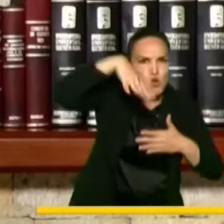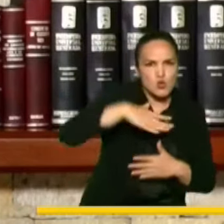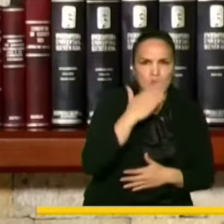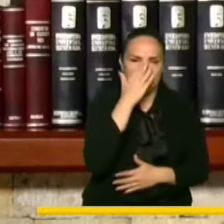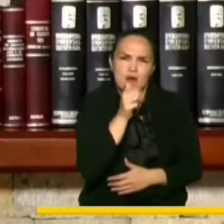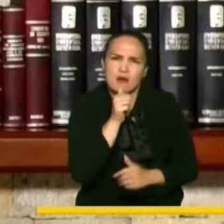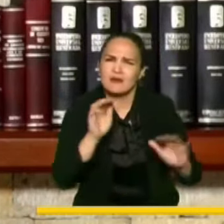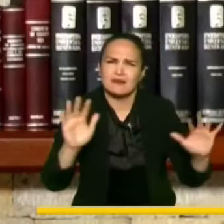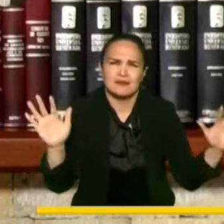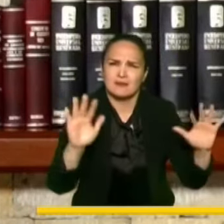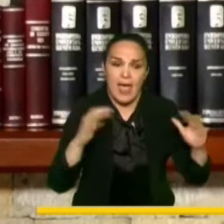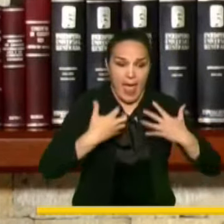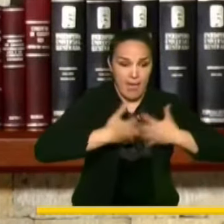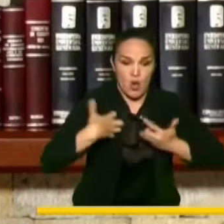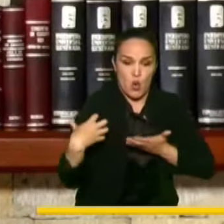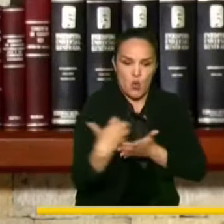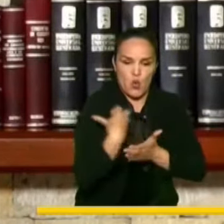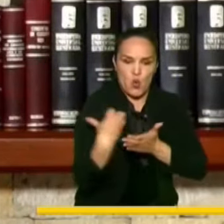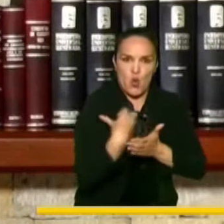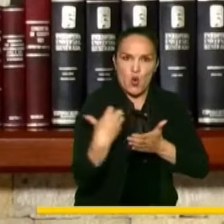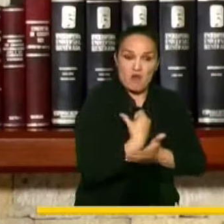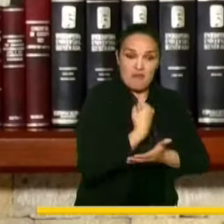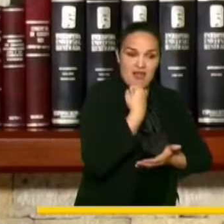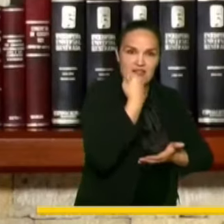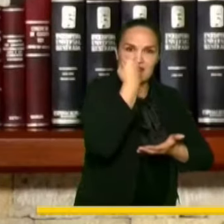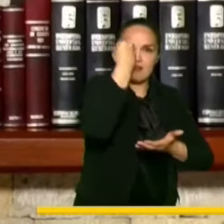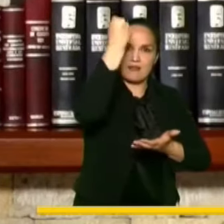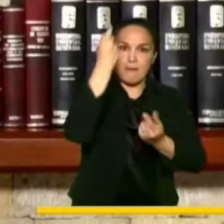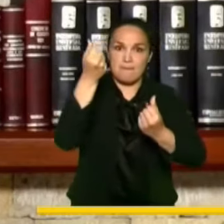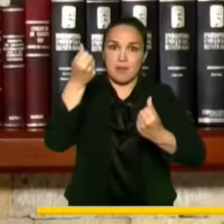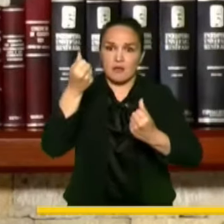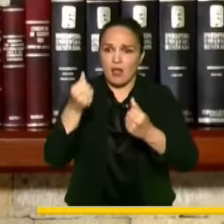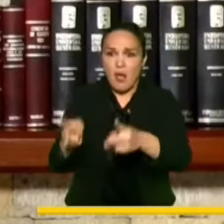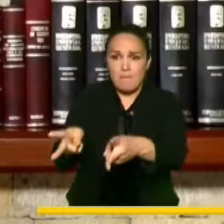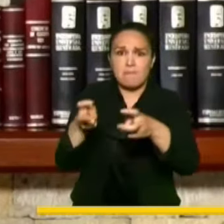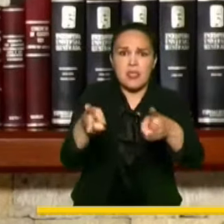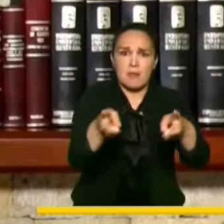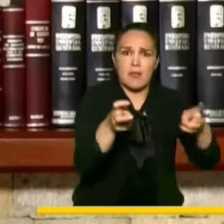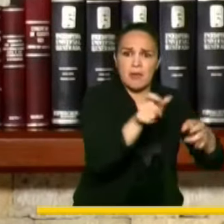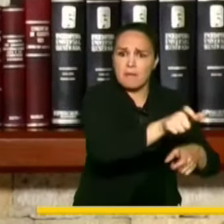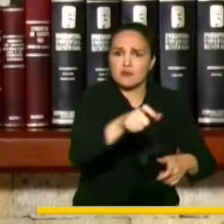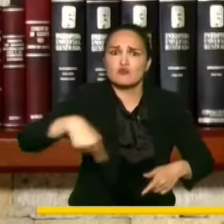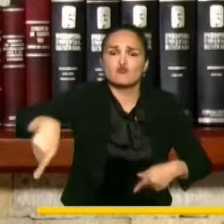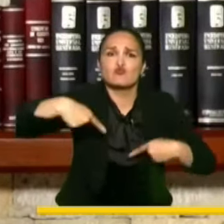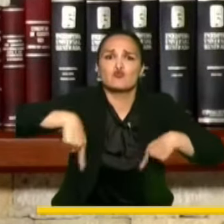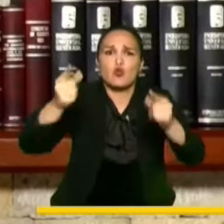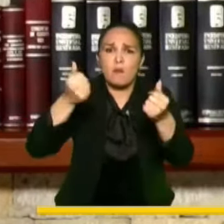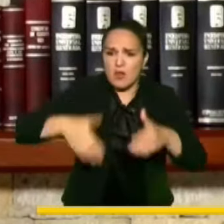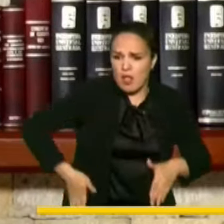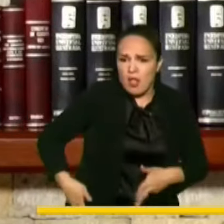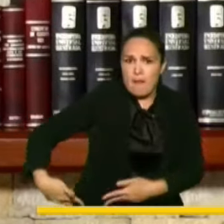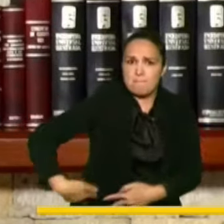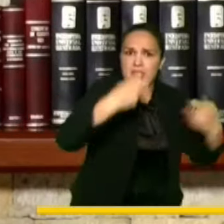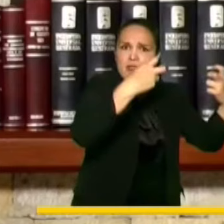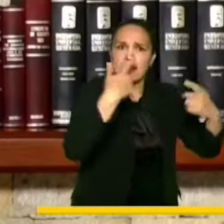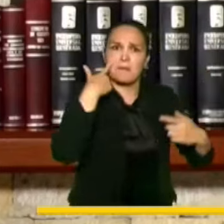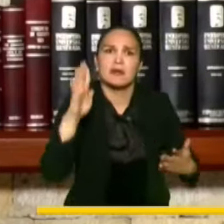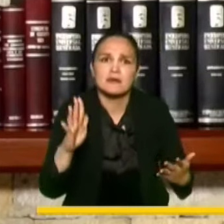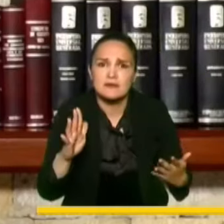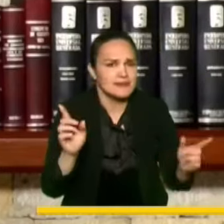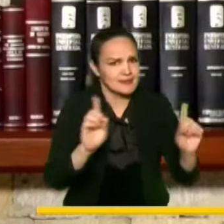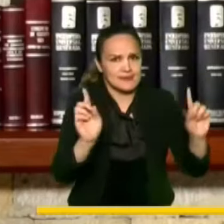empresas capten ganancias extraordinarias del bolsillo de la población misma. Se presentará también el